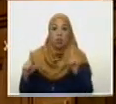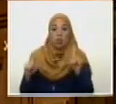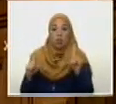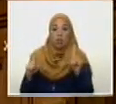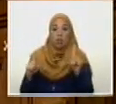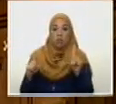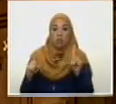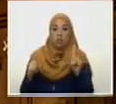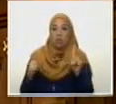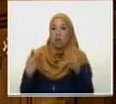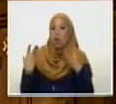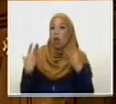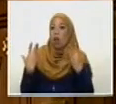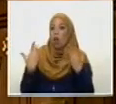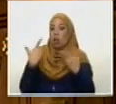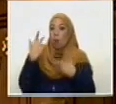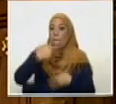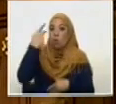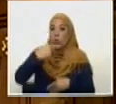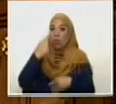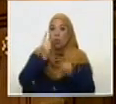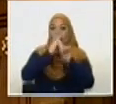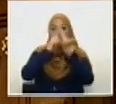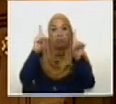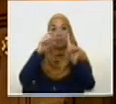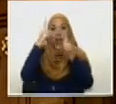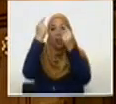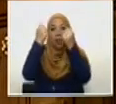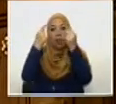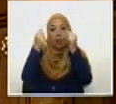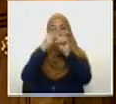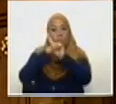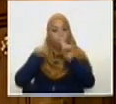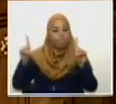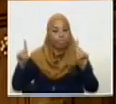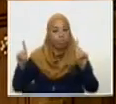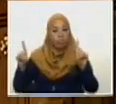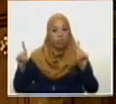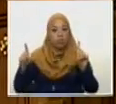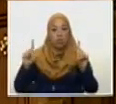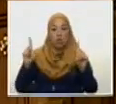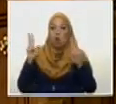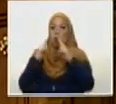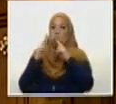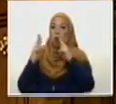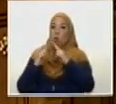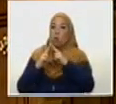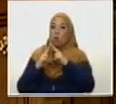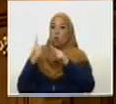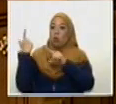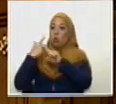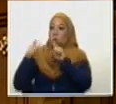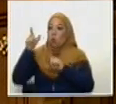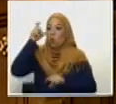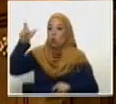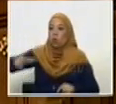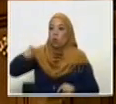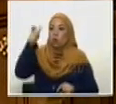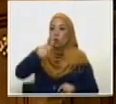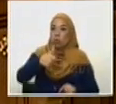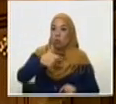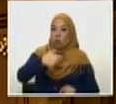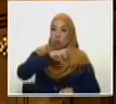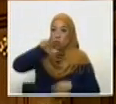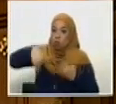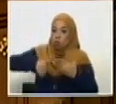diversidad cultural, política, económica, donde nos hemos conocido con otros pueblos y nos hemos reconocido